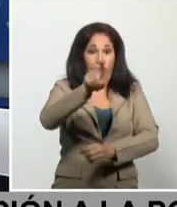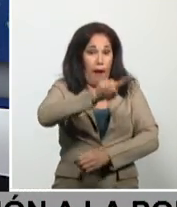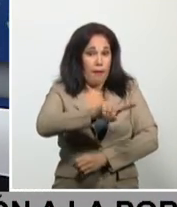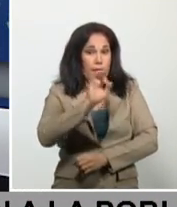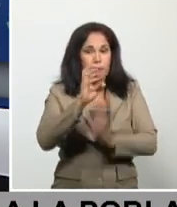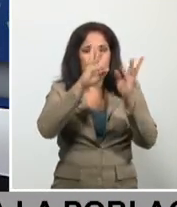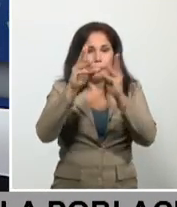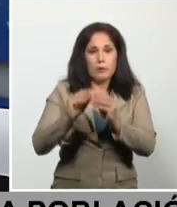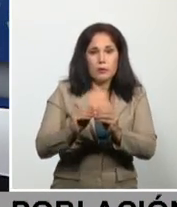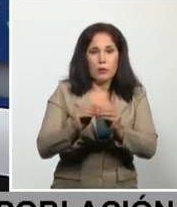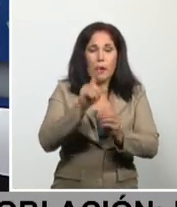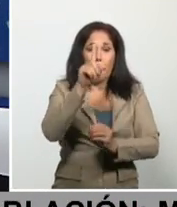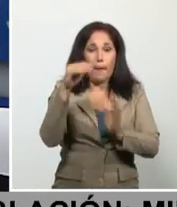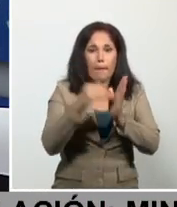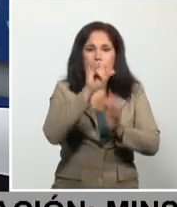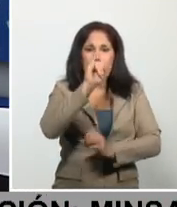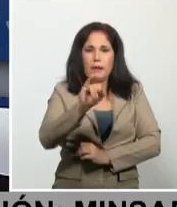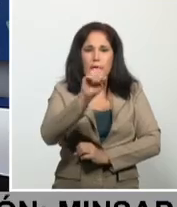un total de